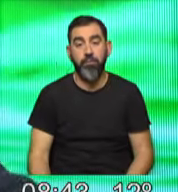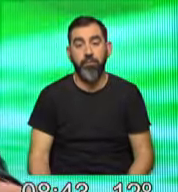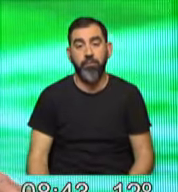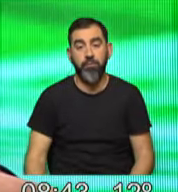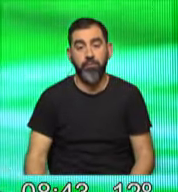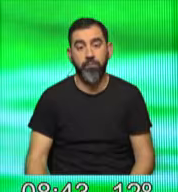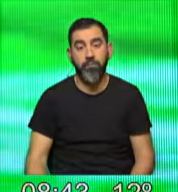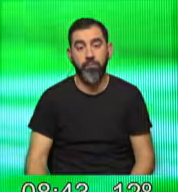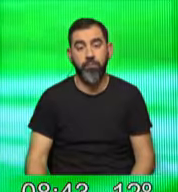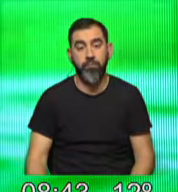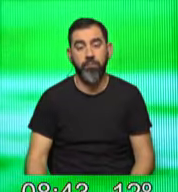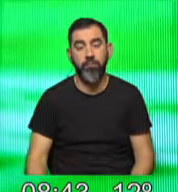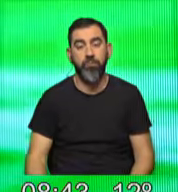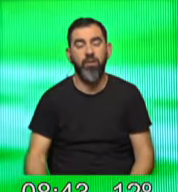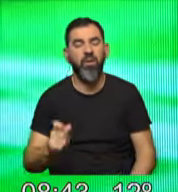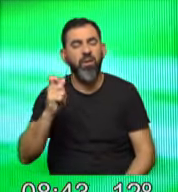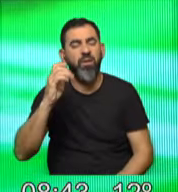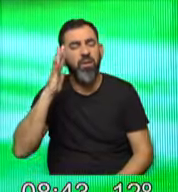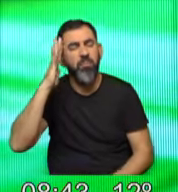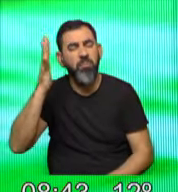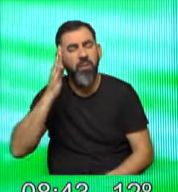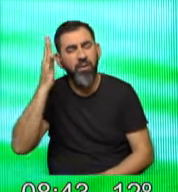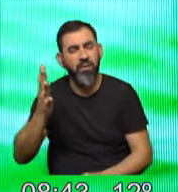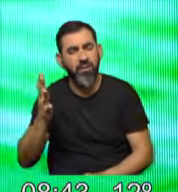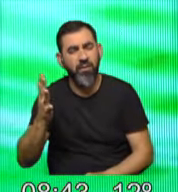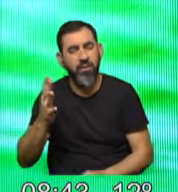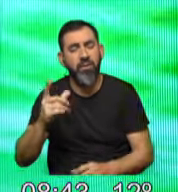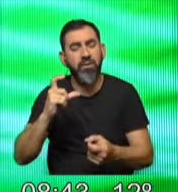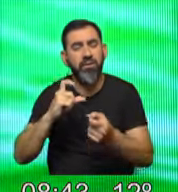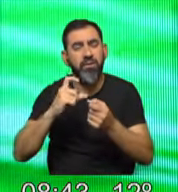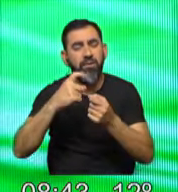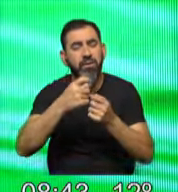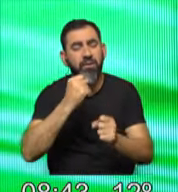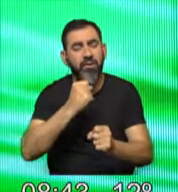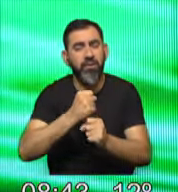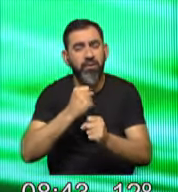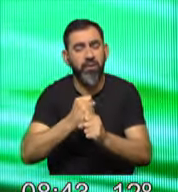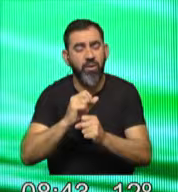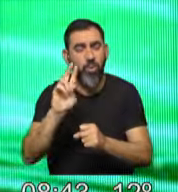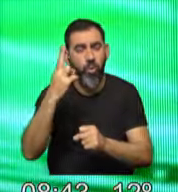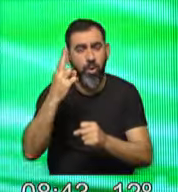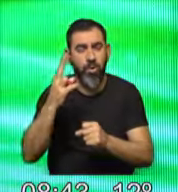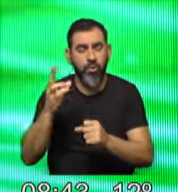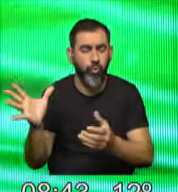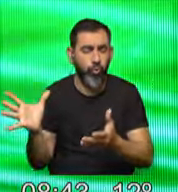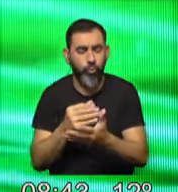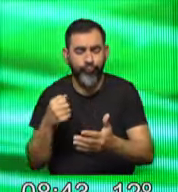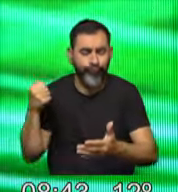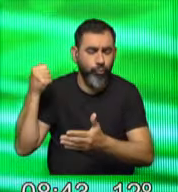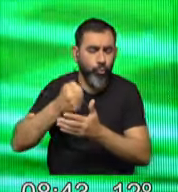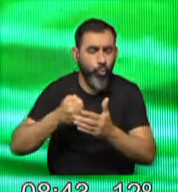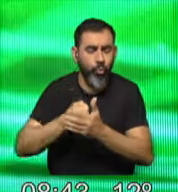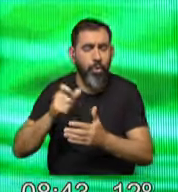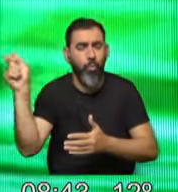planteo A quién se le puede ocurrir que el movimiento obrero uruguayo que ha estado involucrado en todas las causas populares